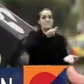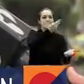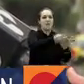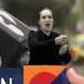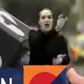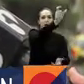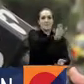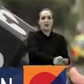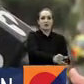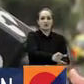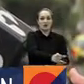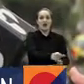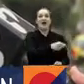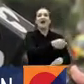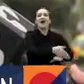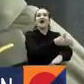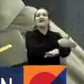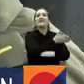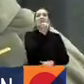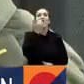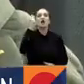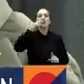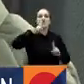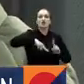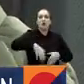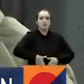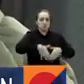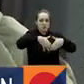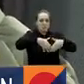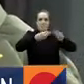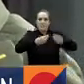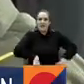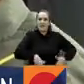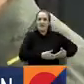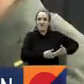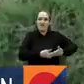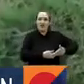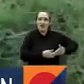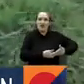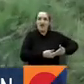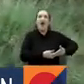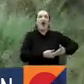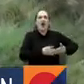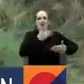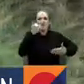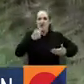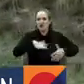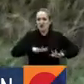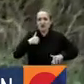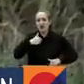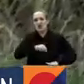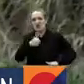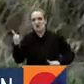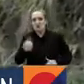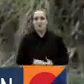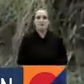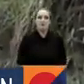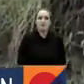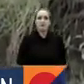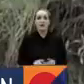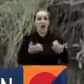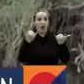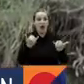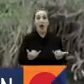hecho, había perdido su bebé hace 2 meses. Las autoridades investigan si los responsables del crimen tuvieron ayuda de un especialista para